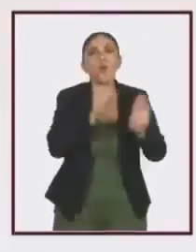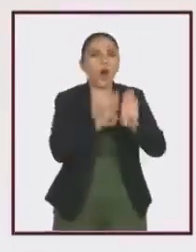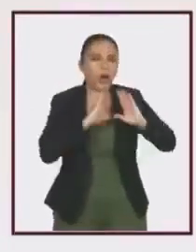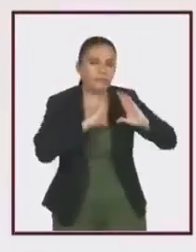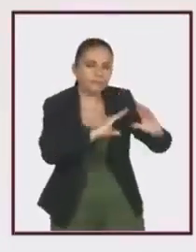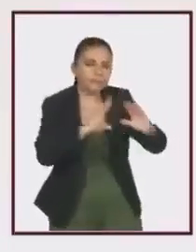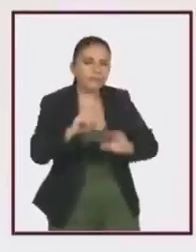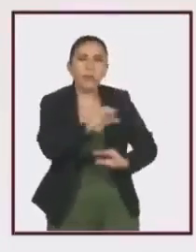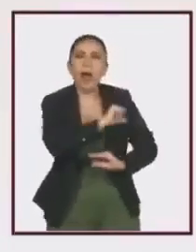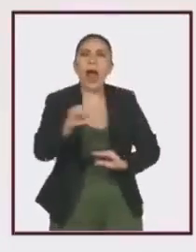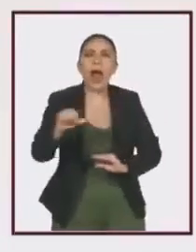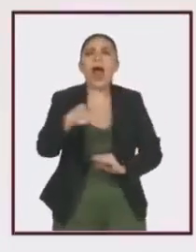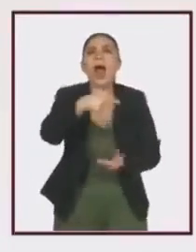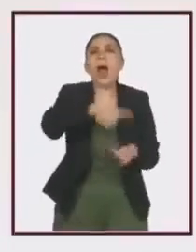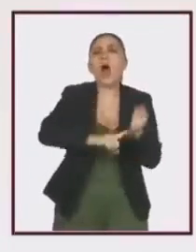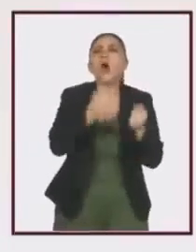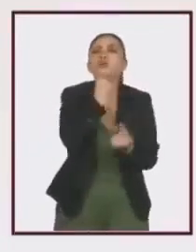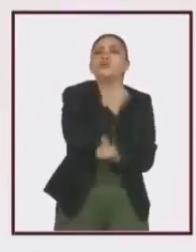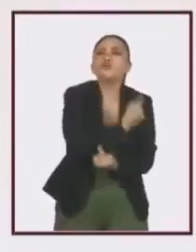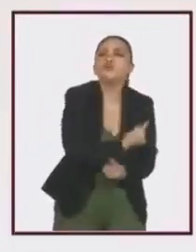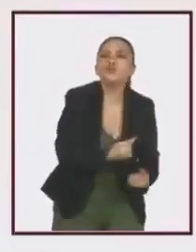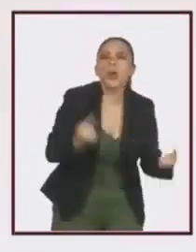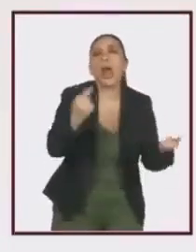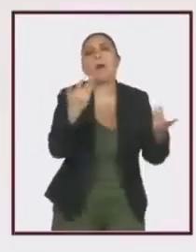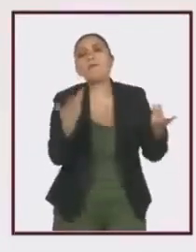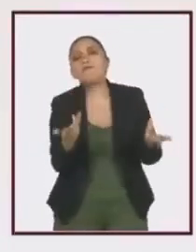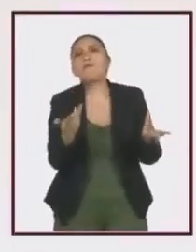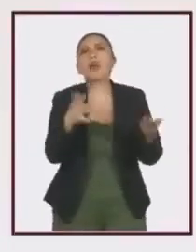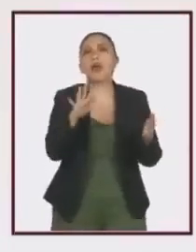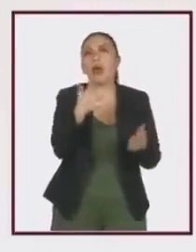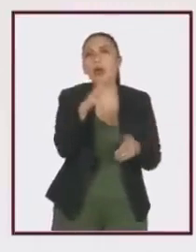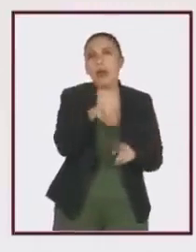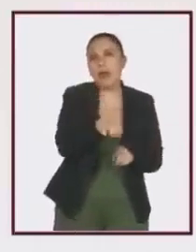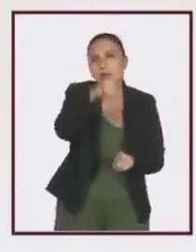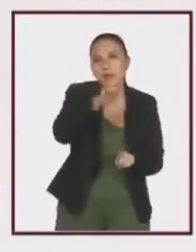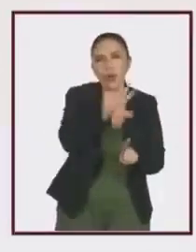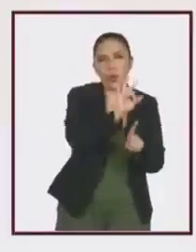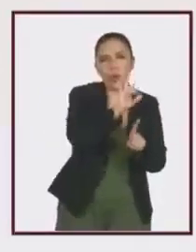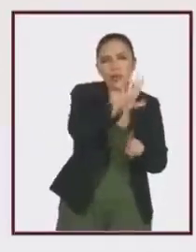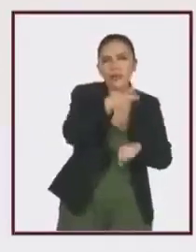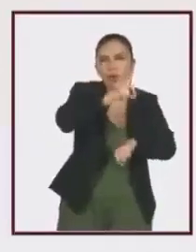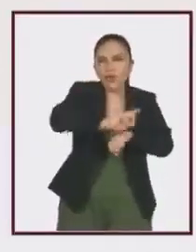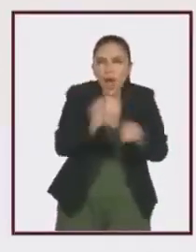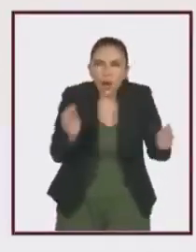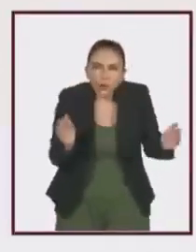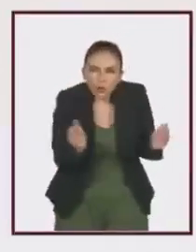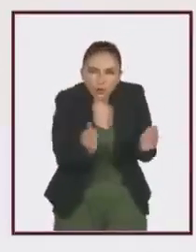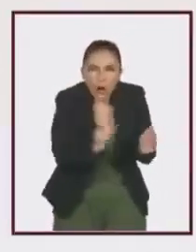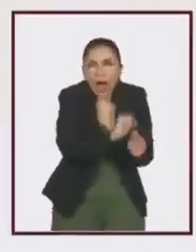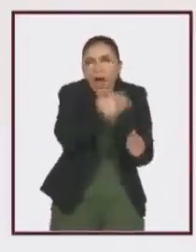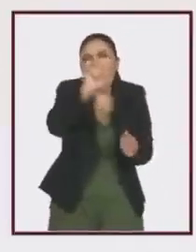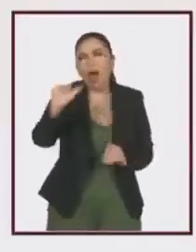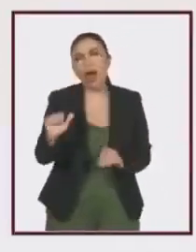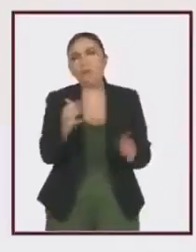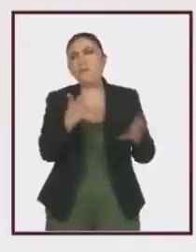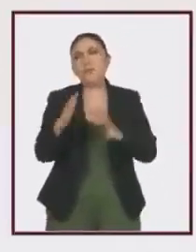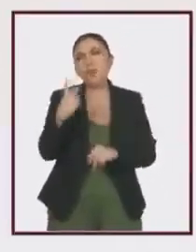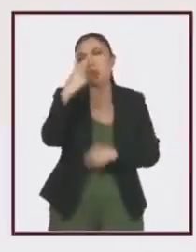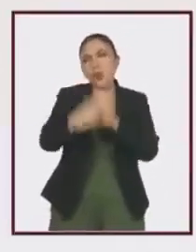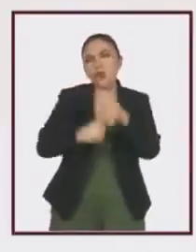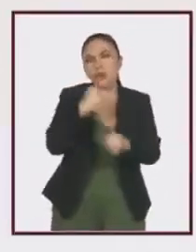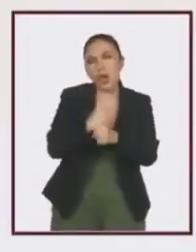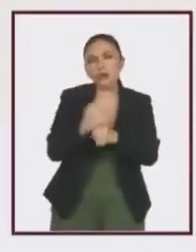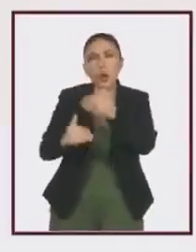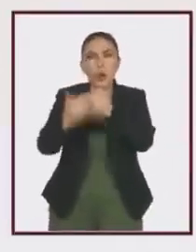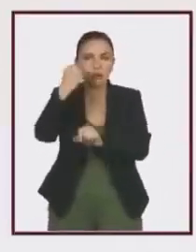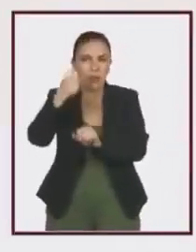va a desarrollar con los niños de los 45 días a los 2 años, 11